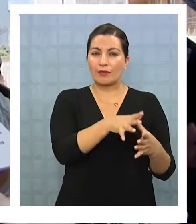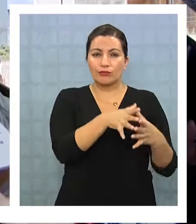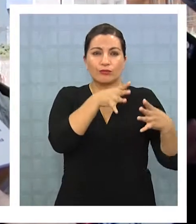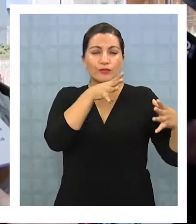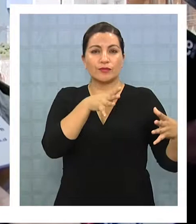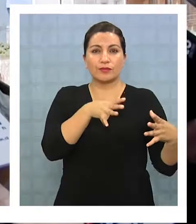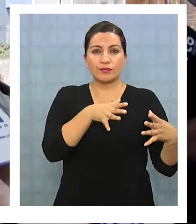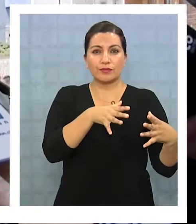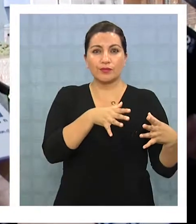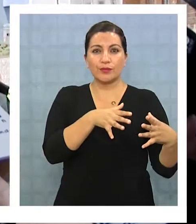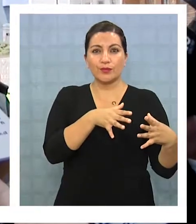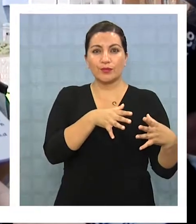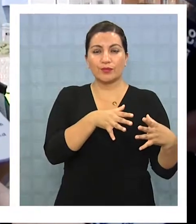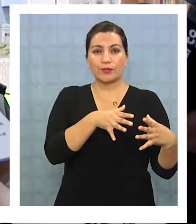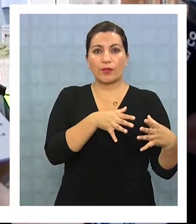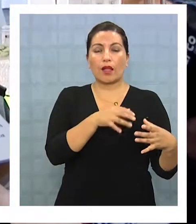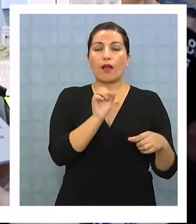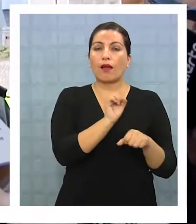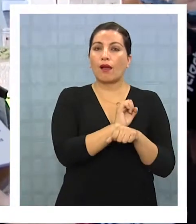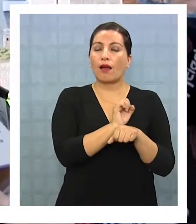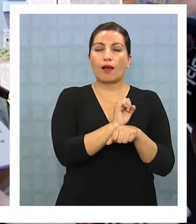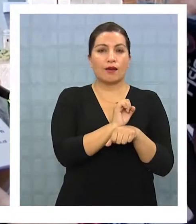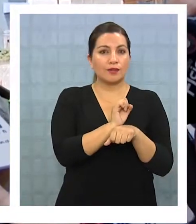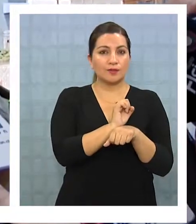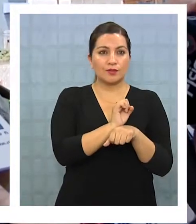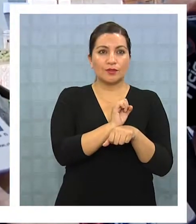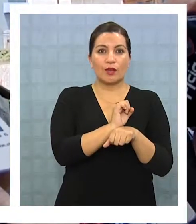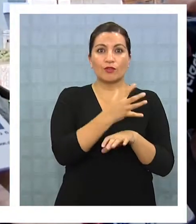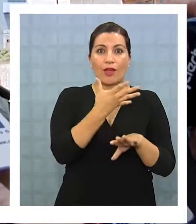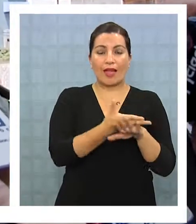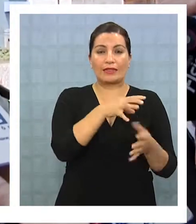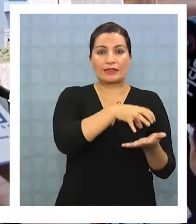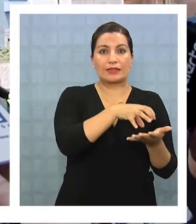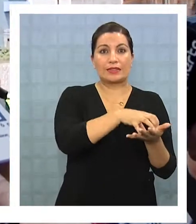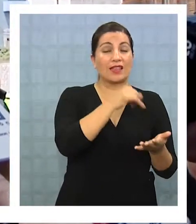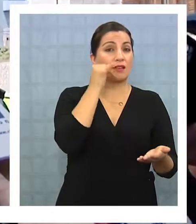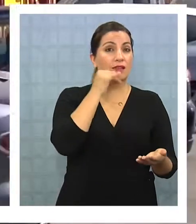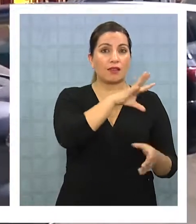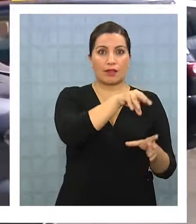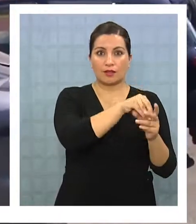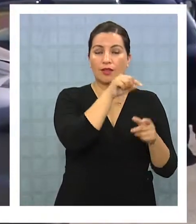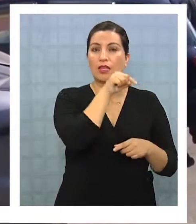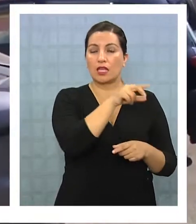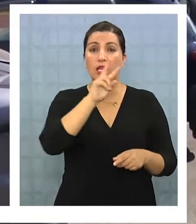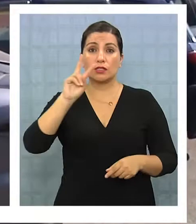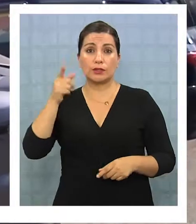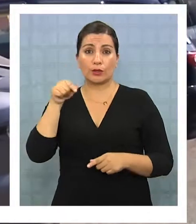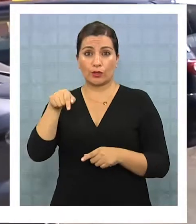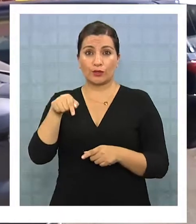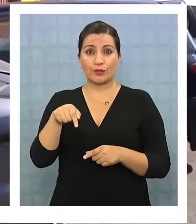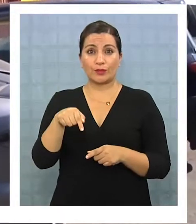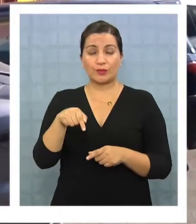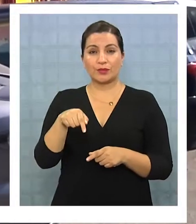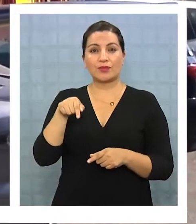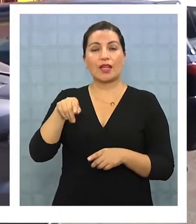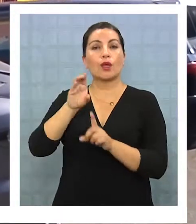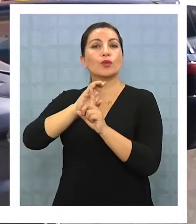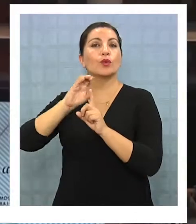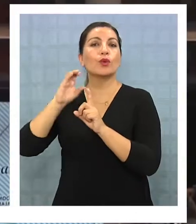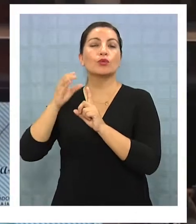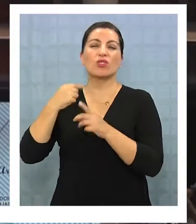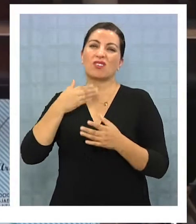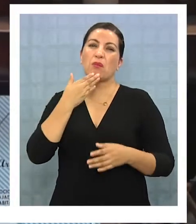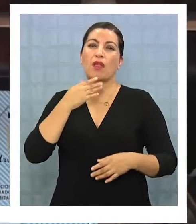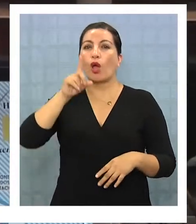cantidad de vehículos que tiene la ciudad. Y el segundo, el lidiar con la cultura o